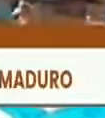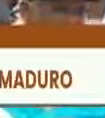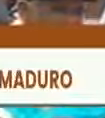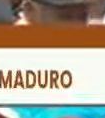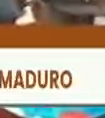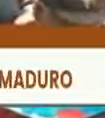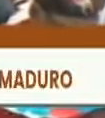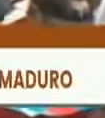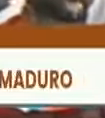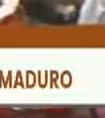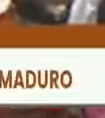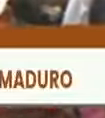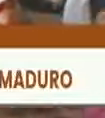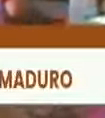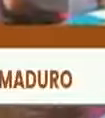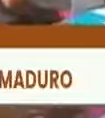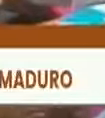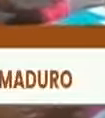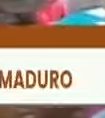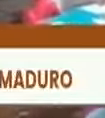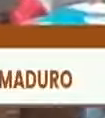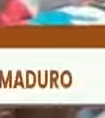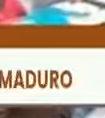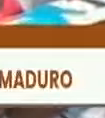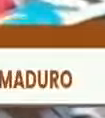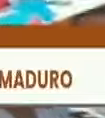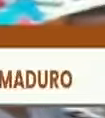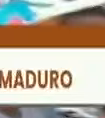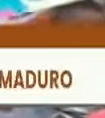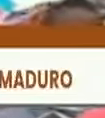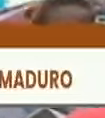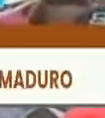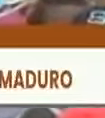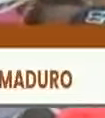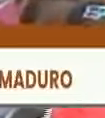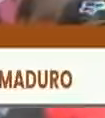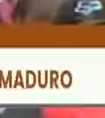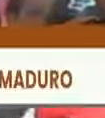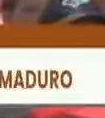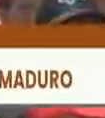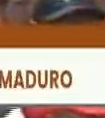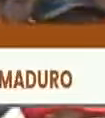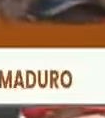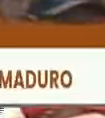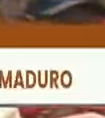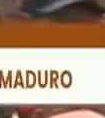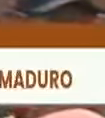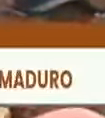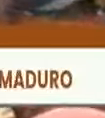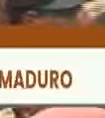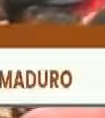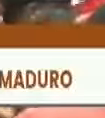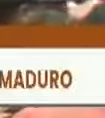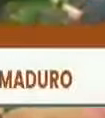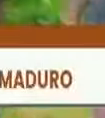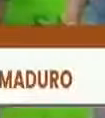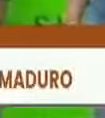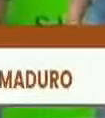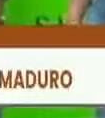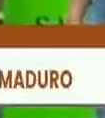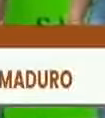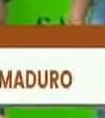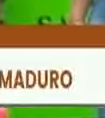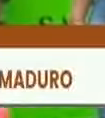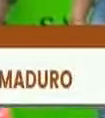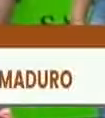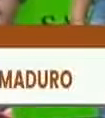lado de los humildes, de los estudiantes, de los trabajadores, de las jefas de hogar, de las personas más vulnerables.